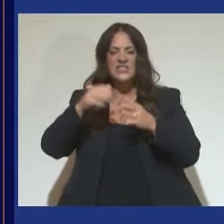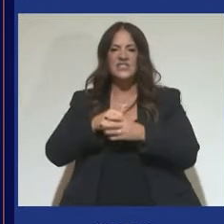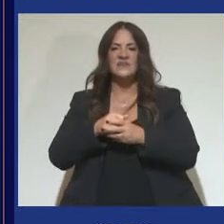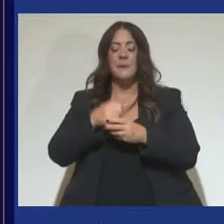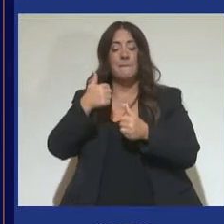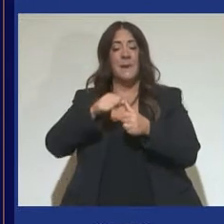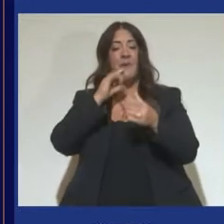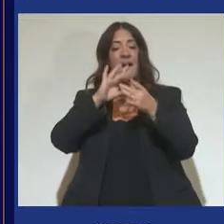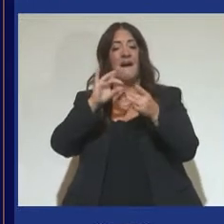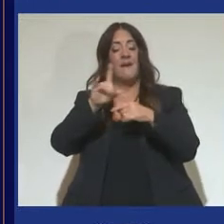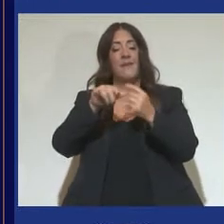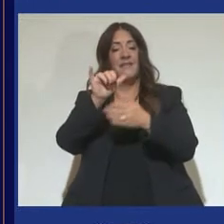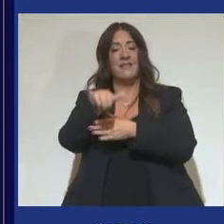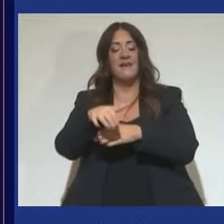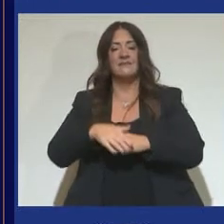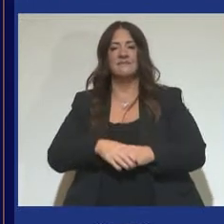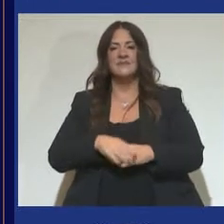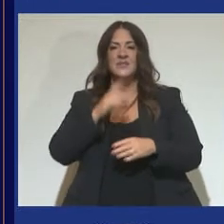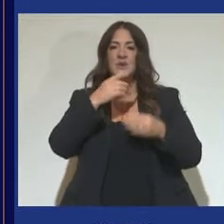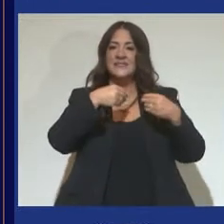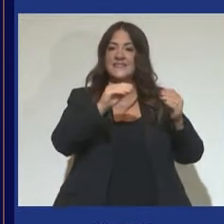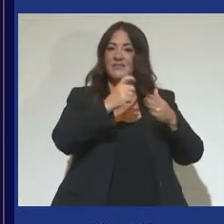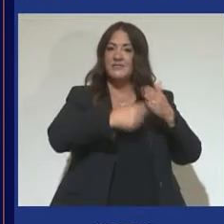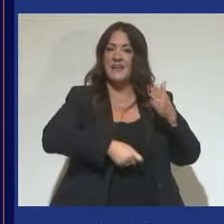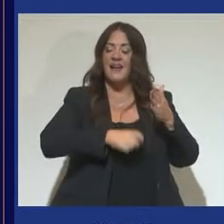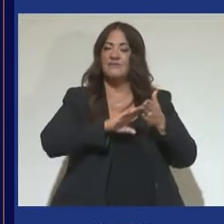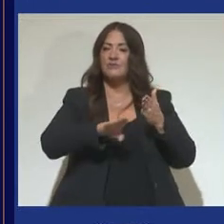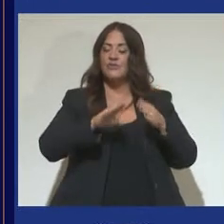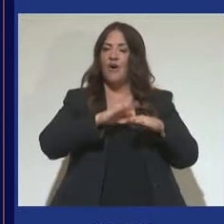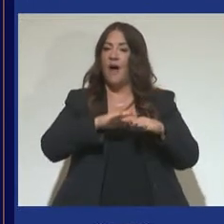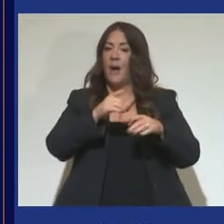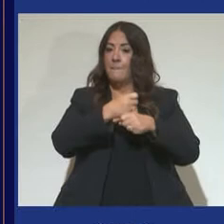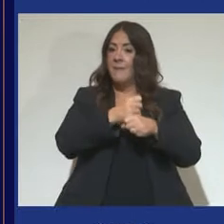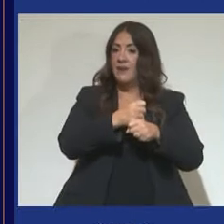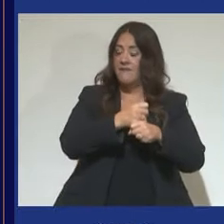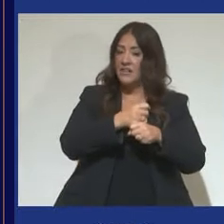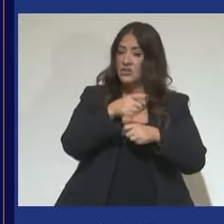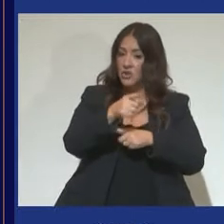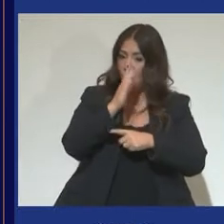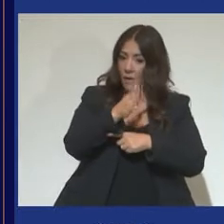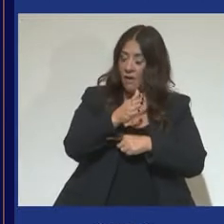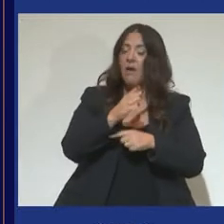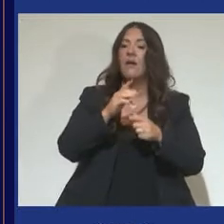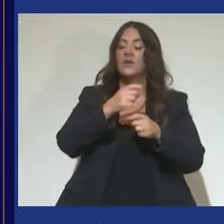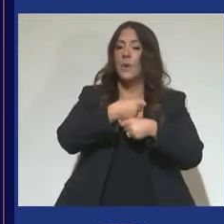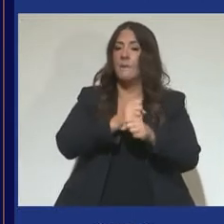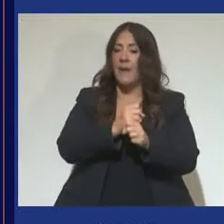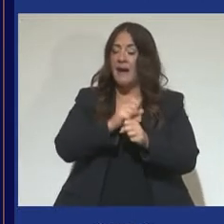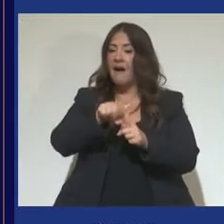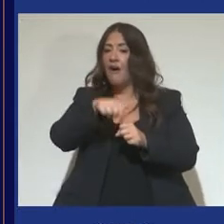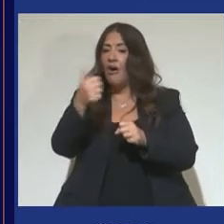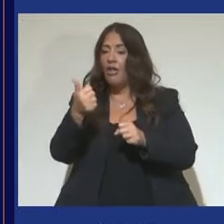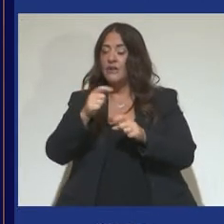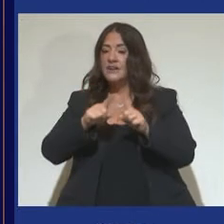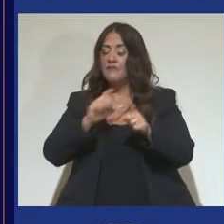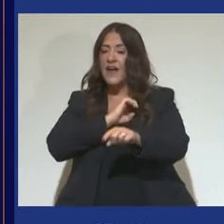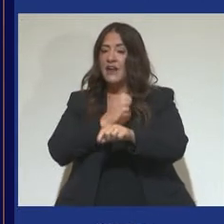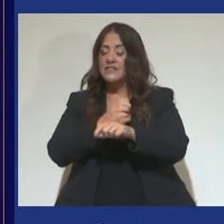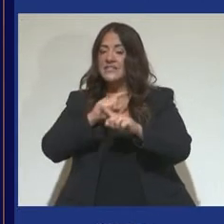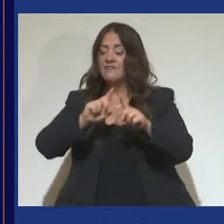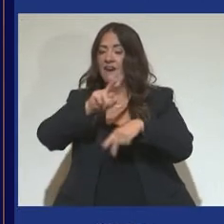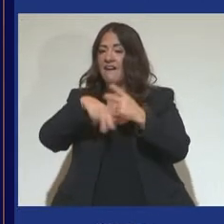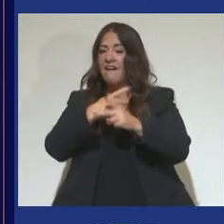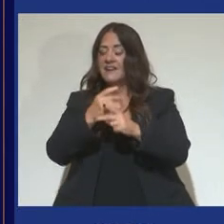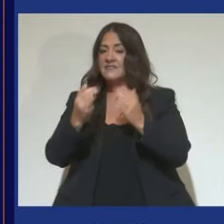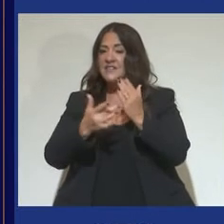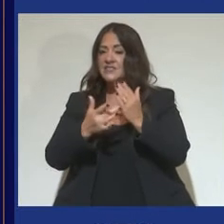y lo dije hace un rato queremos crear exclusiones de impuestas de venta para promocionar la alternativa la